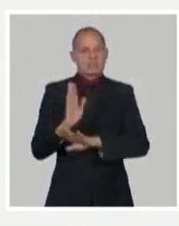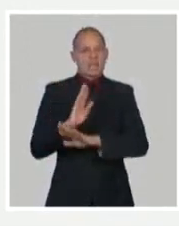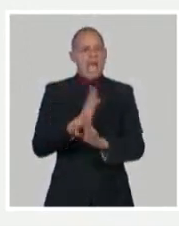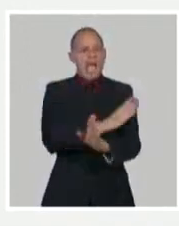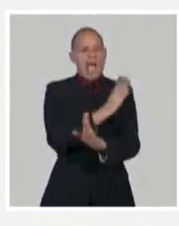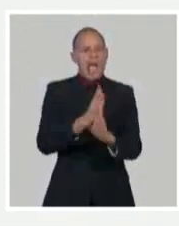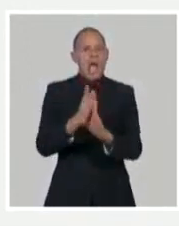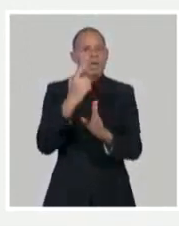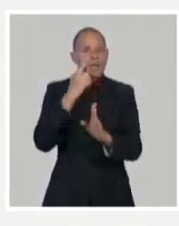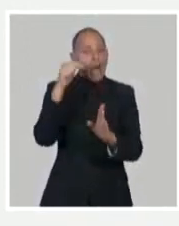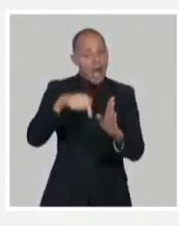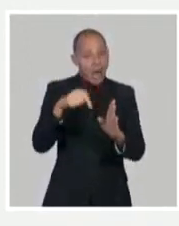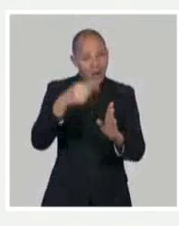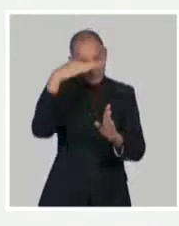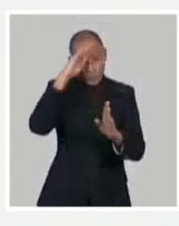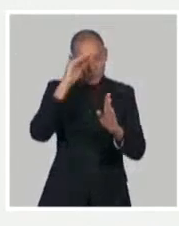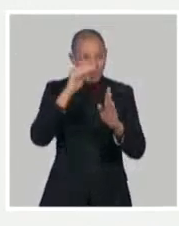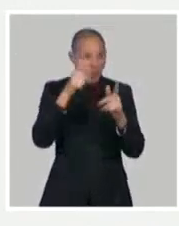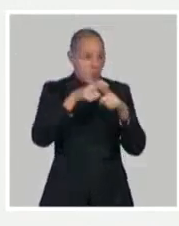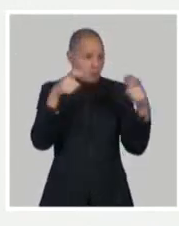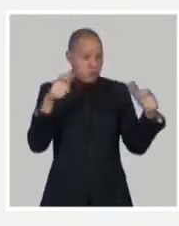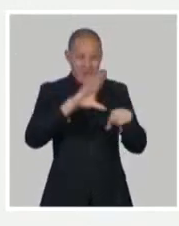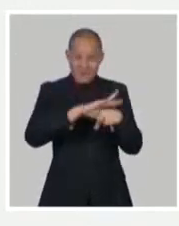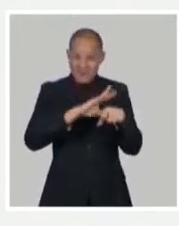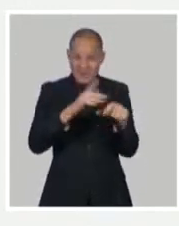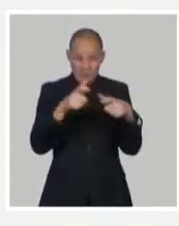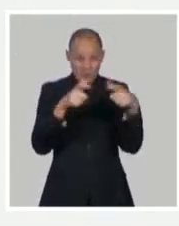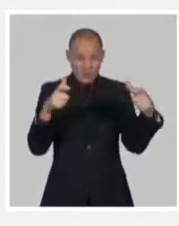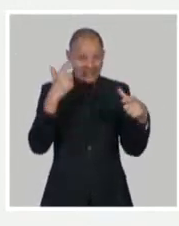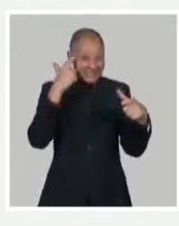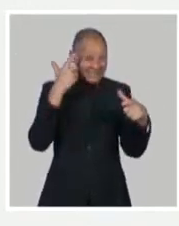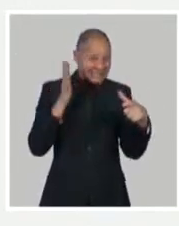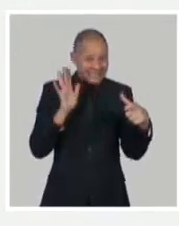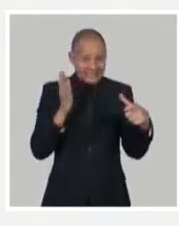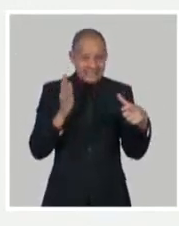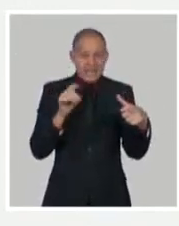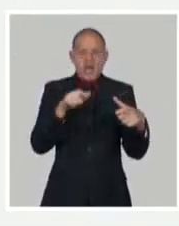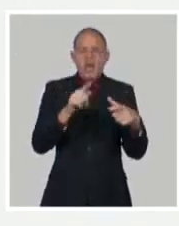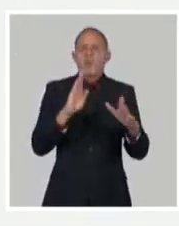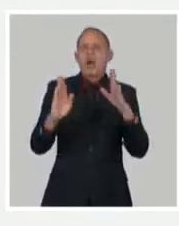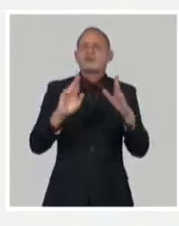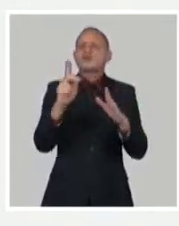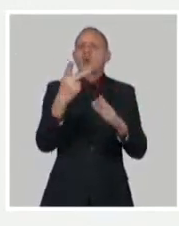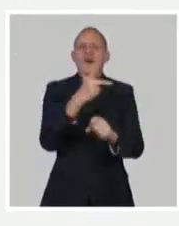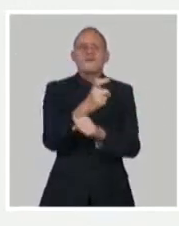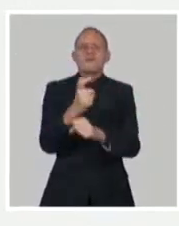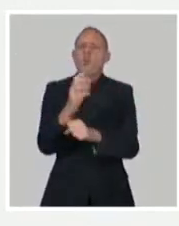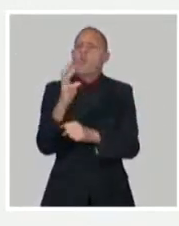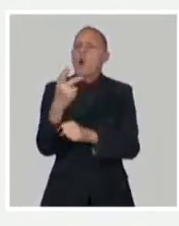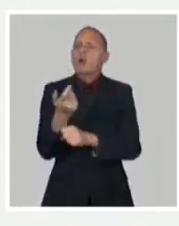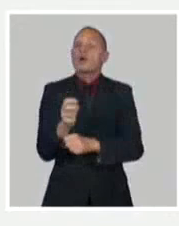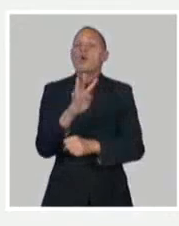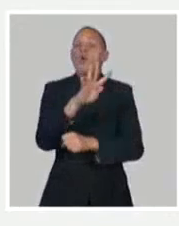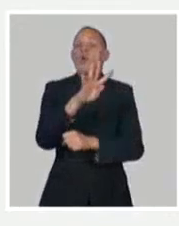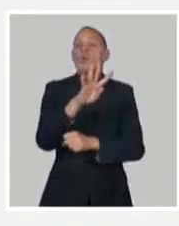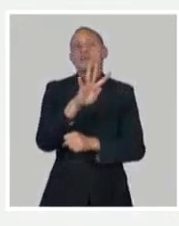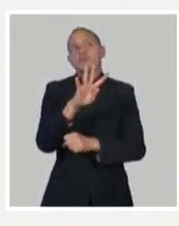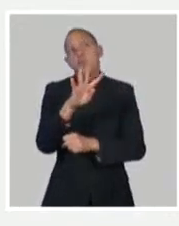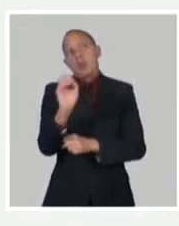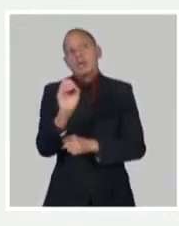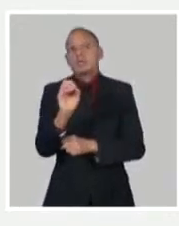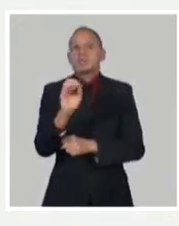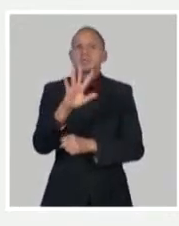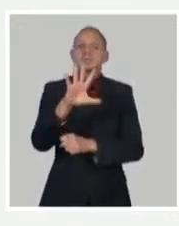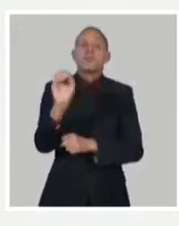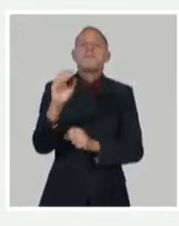virus en este momento en el país se debe mover entre 40 a 50 mil personas. Ya esto sería una fase 3